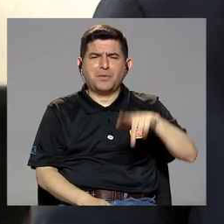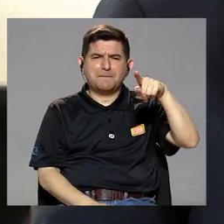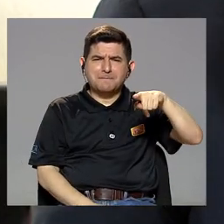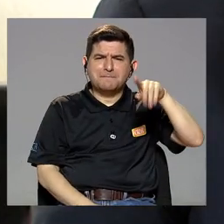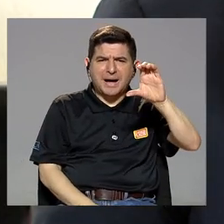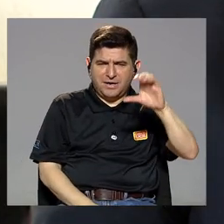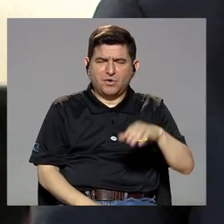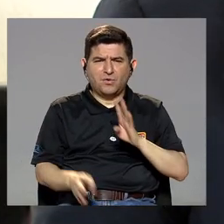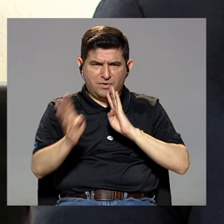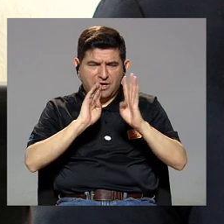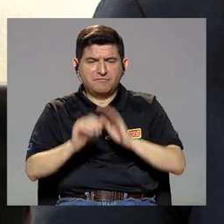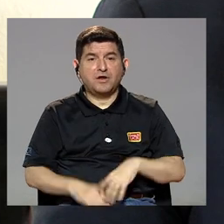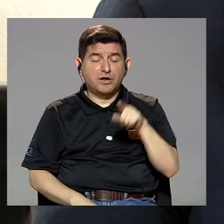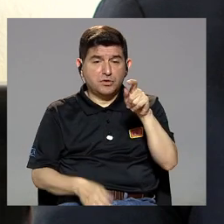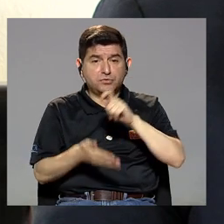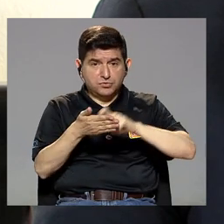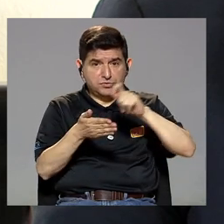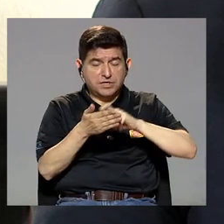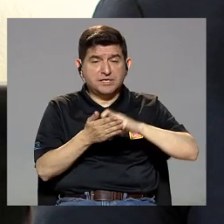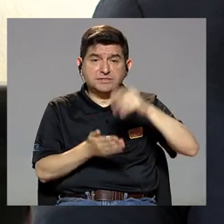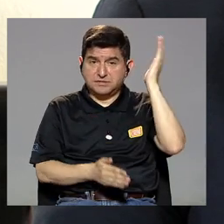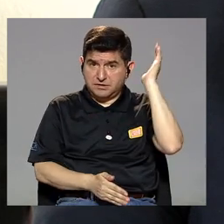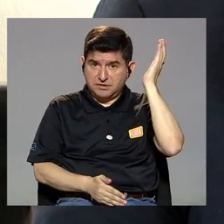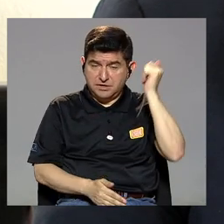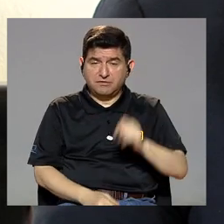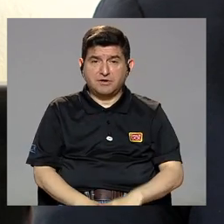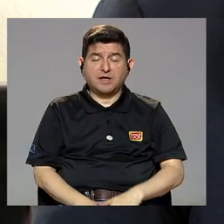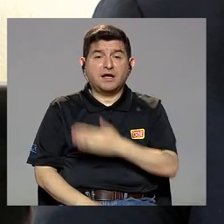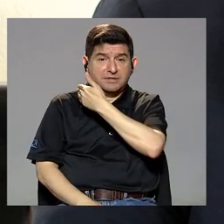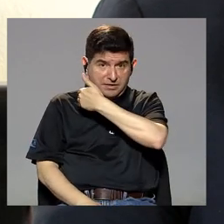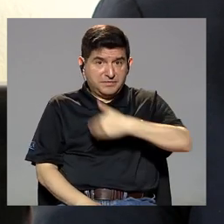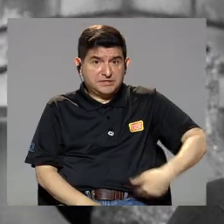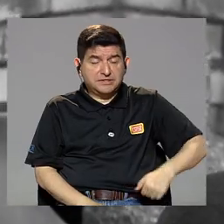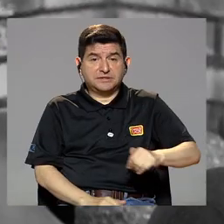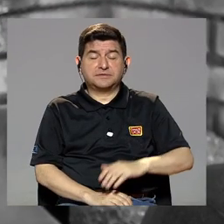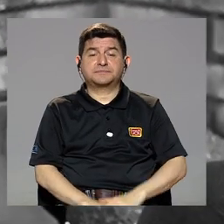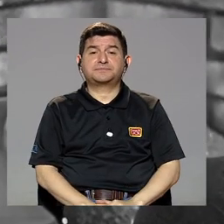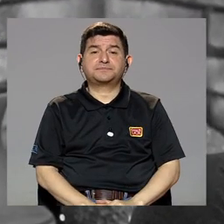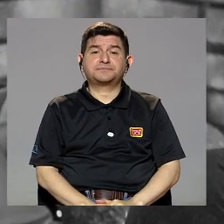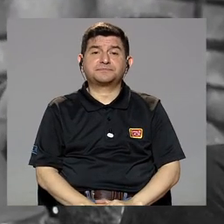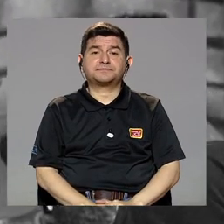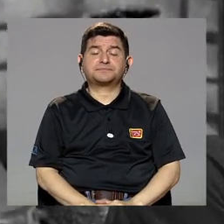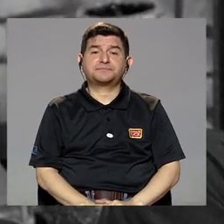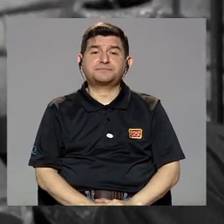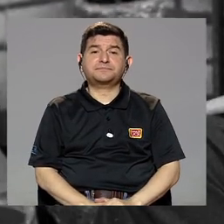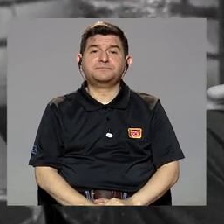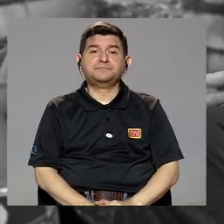momentos determinados hasta le escribió los discursos al presidente bueno